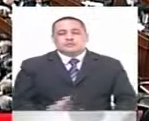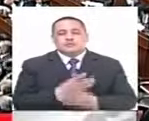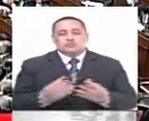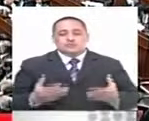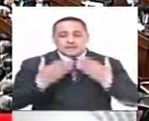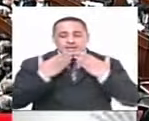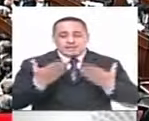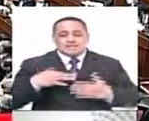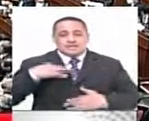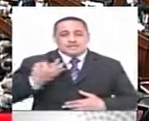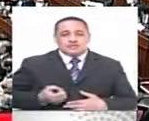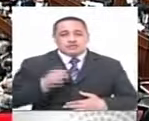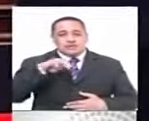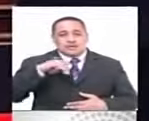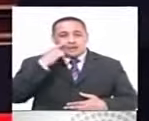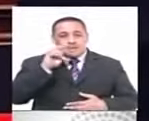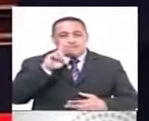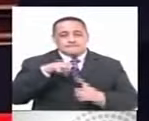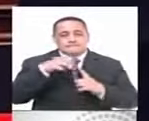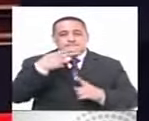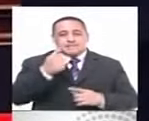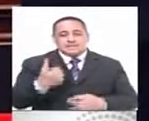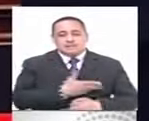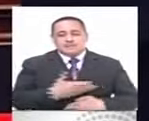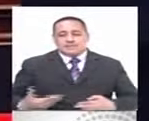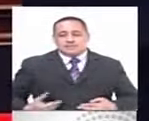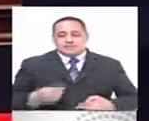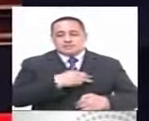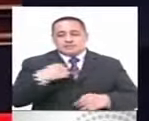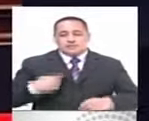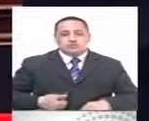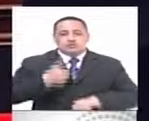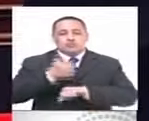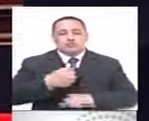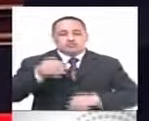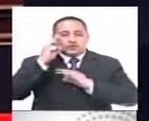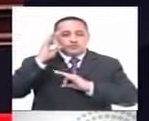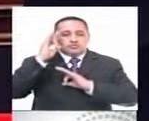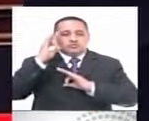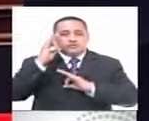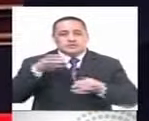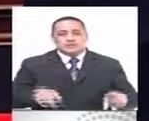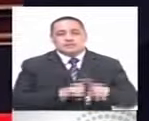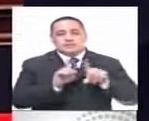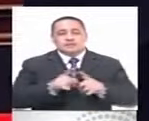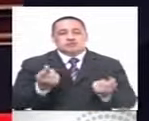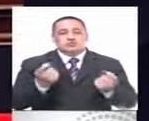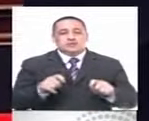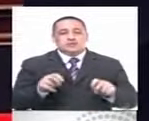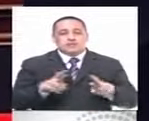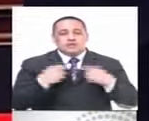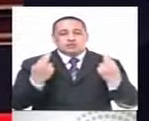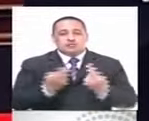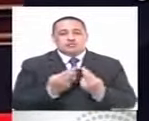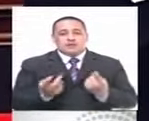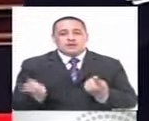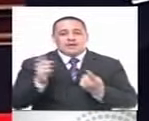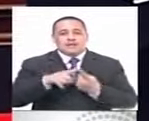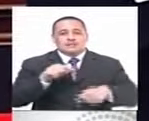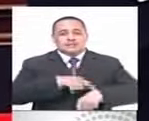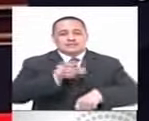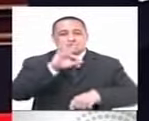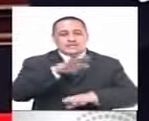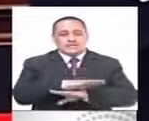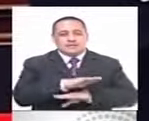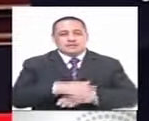Agradecemos a la señora Mirta Vázquez Chuquilín, presidenta del Consejo de Ministros, por su exposición y se suspende la sesión hasta las 3 de